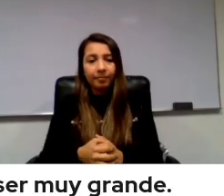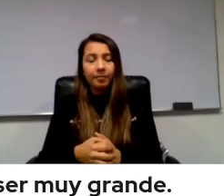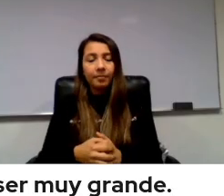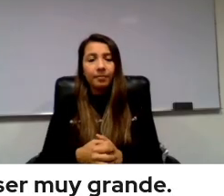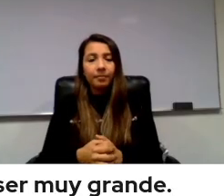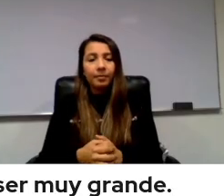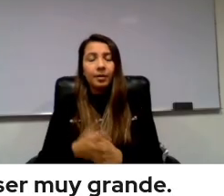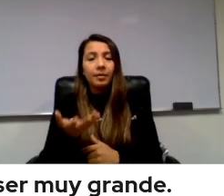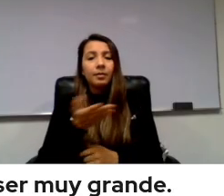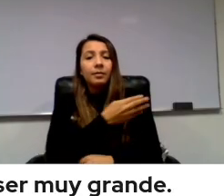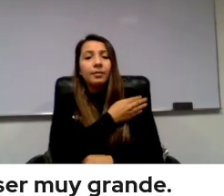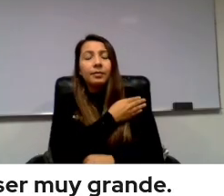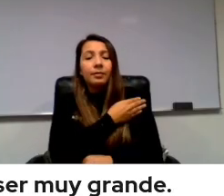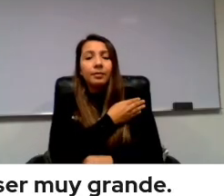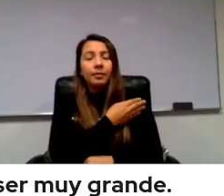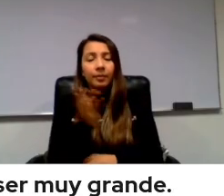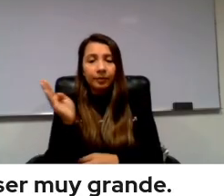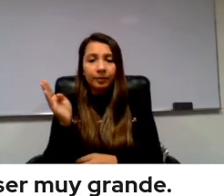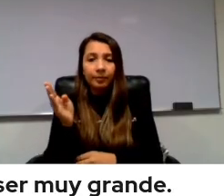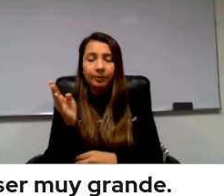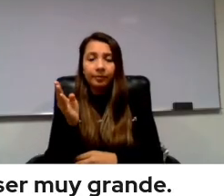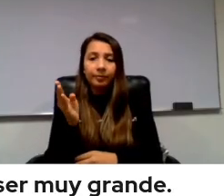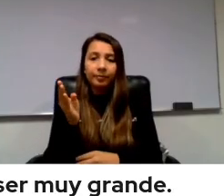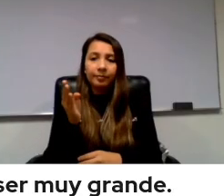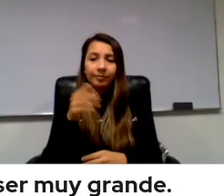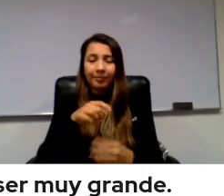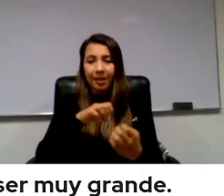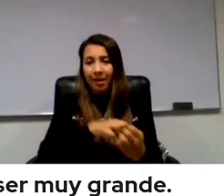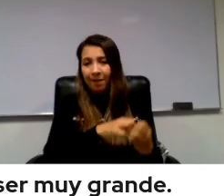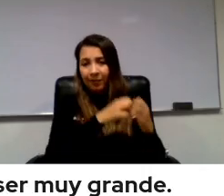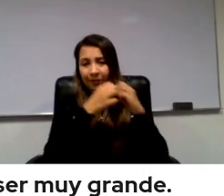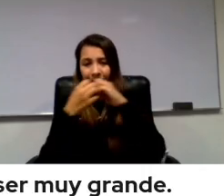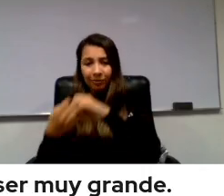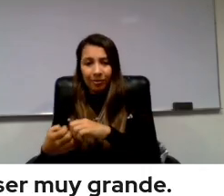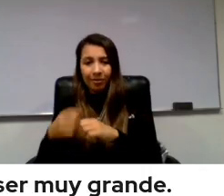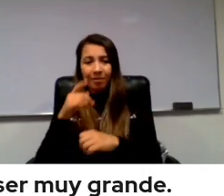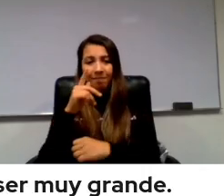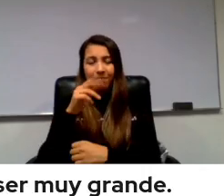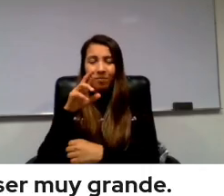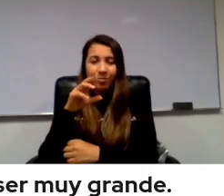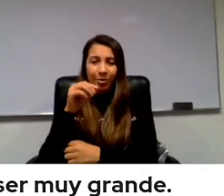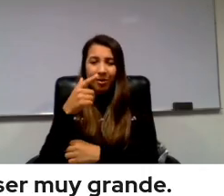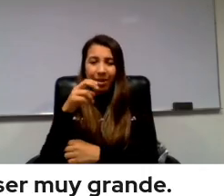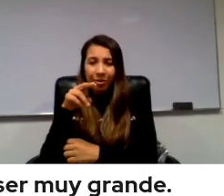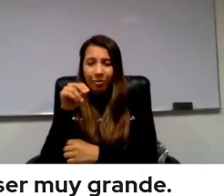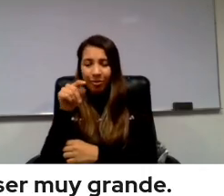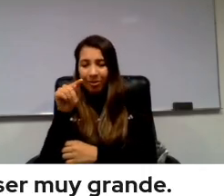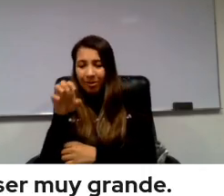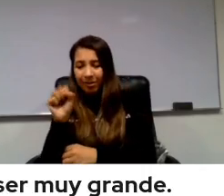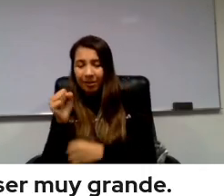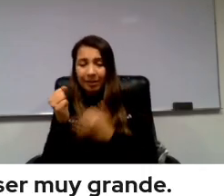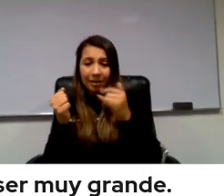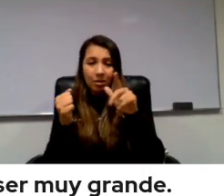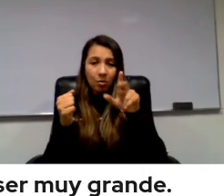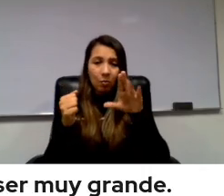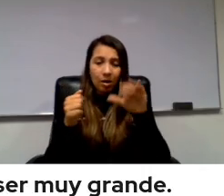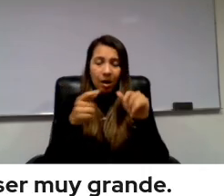Pues bueno, la distancia evolutiva entre los progenotes y la comunidad